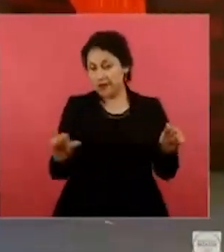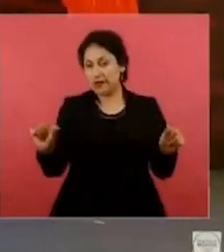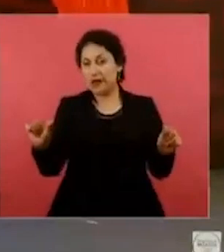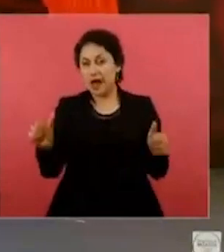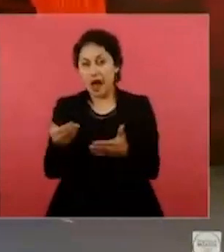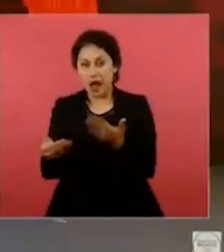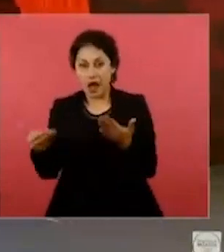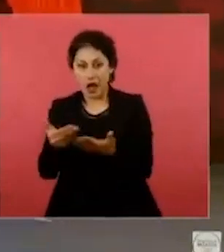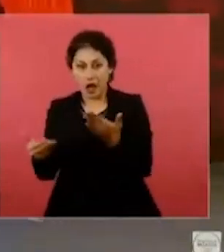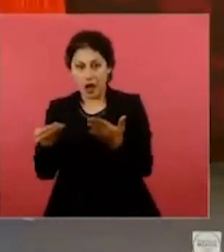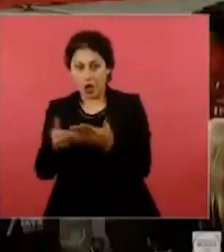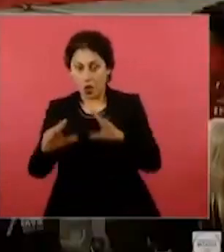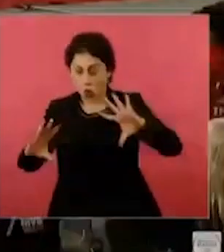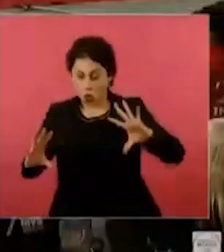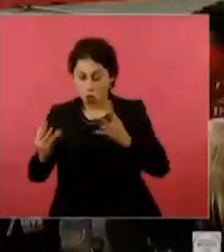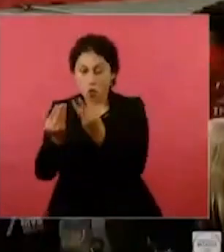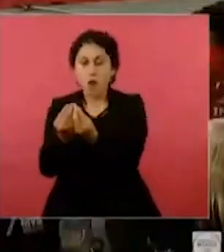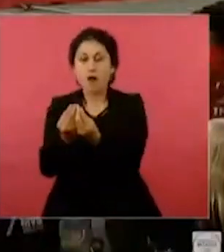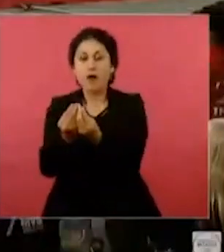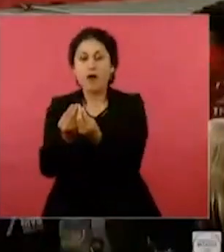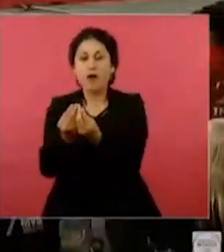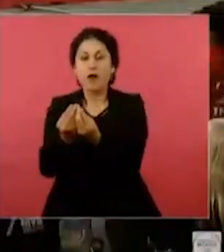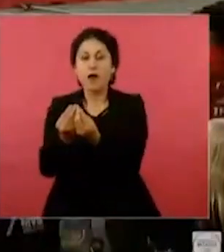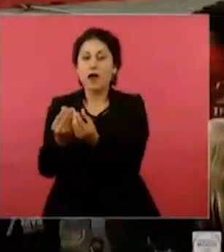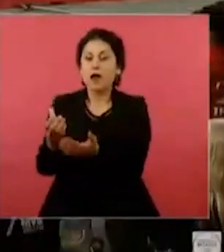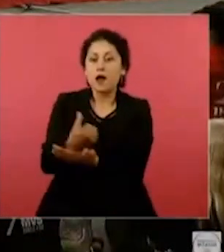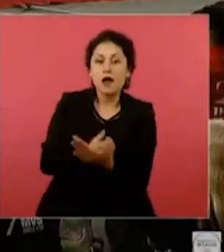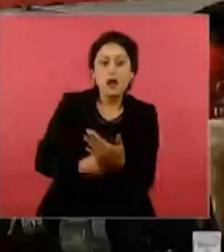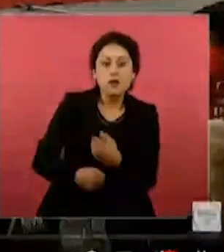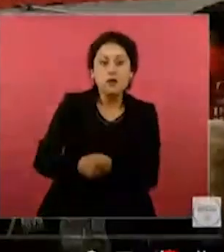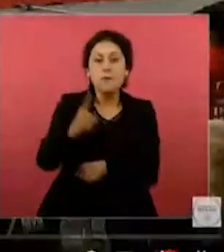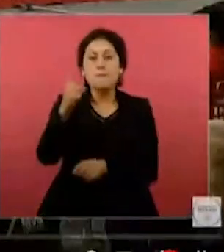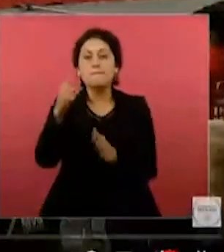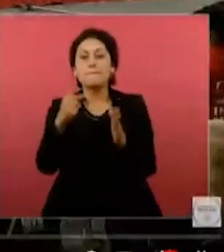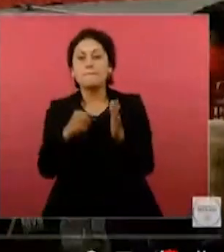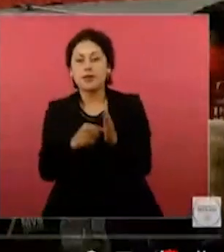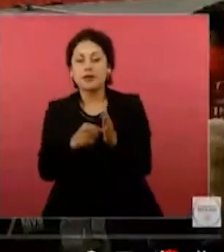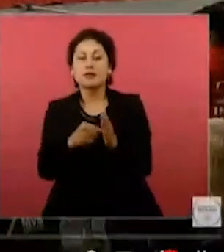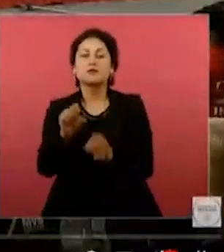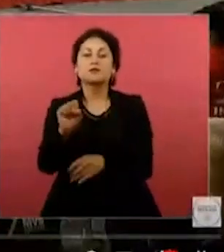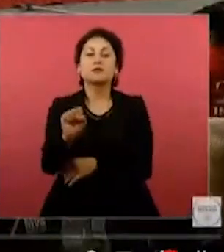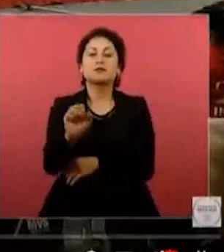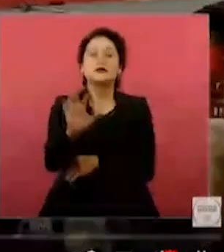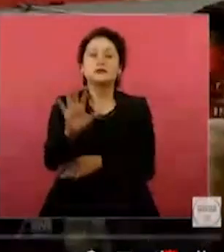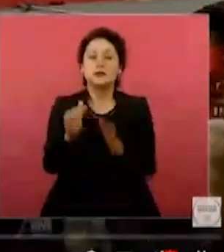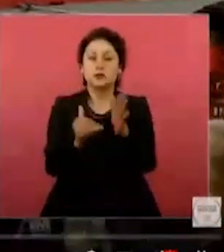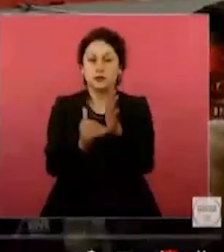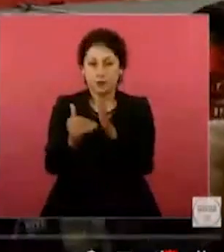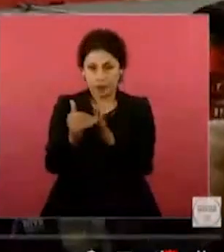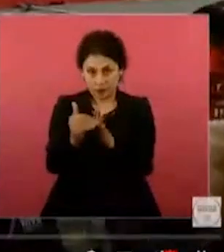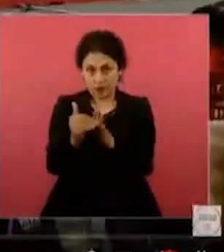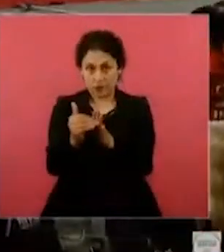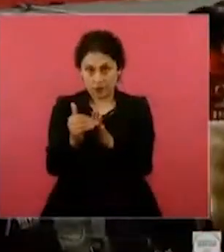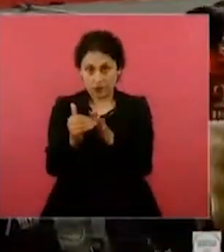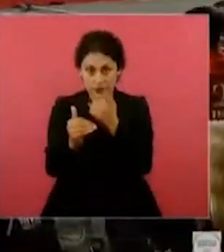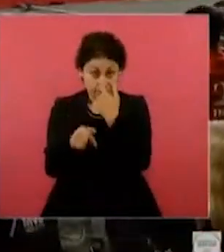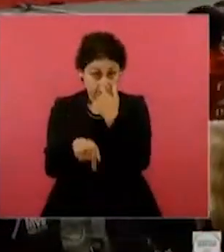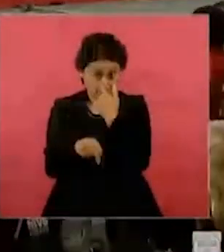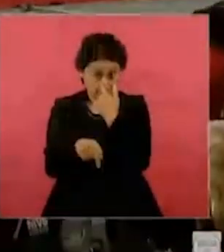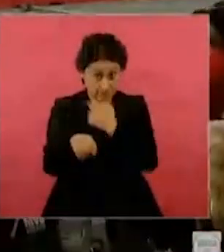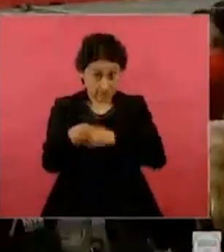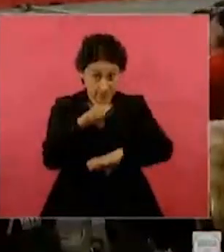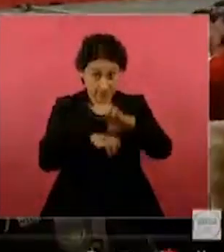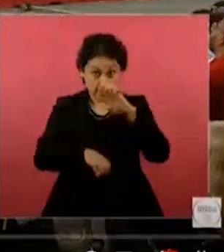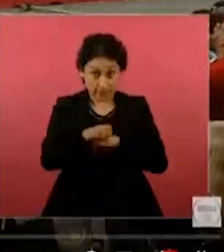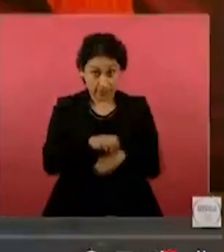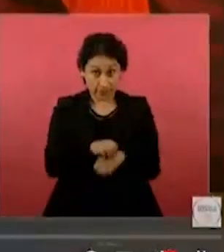senadora panista y el presidente lo va contestando conforme los compañeros reporteros estaban cuestionando eh Porque las preguntas lanzaron los